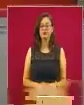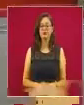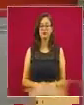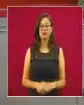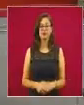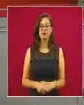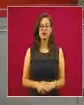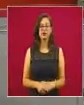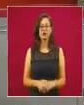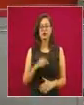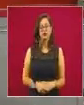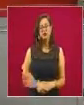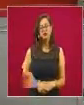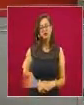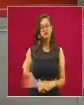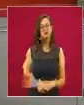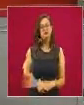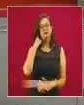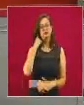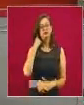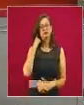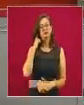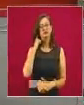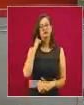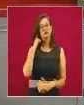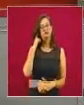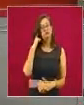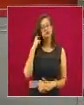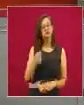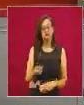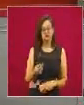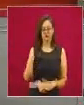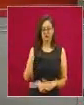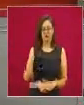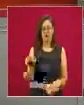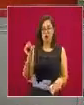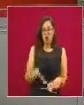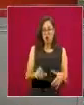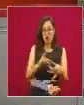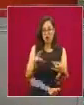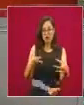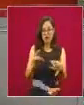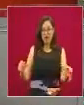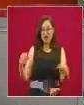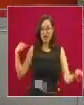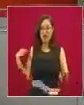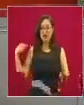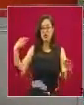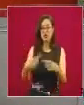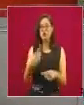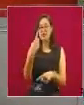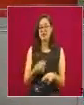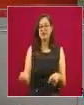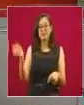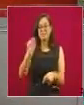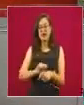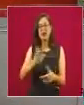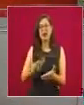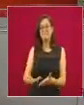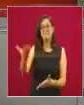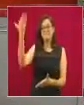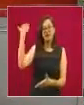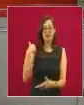un seguimiento de lo que ha pasado en las últimas semanas particularmente. La semana pasada se hizo